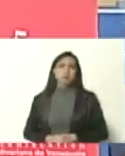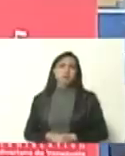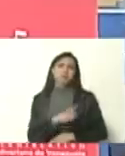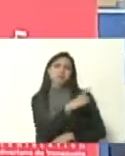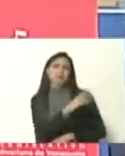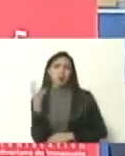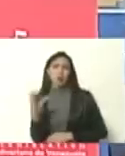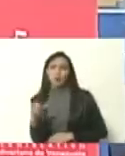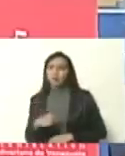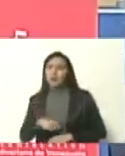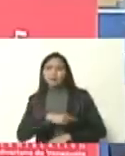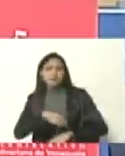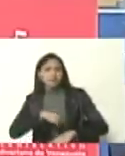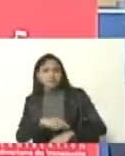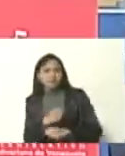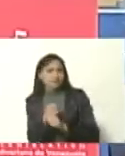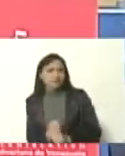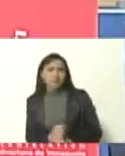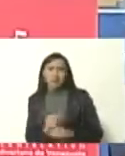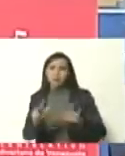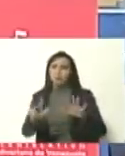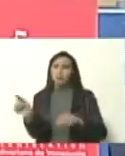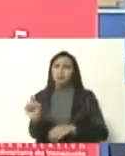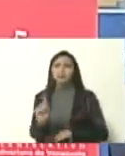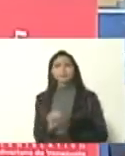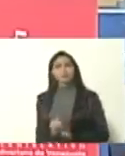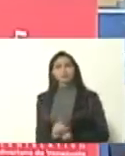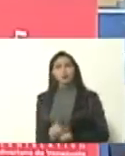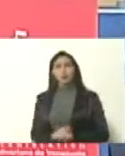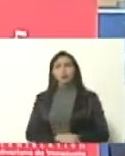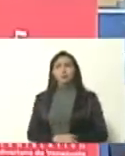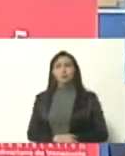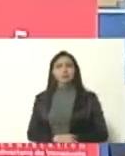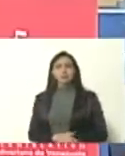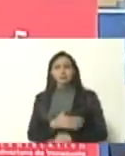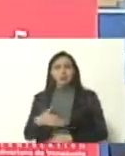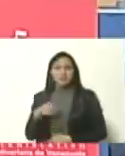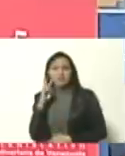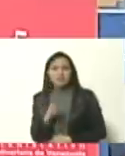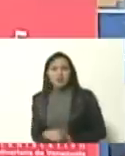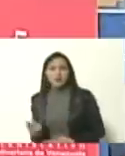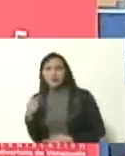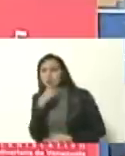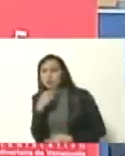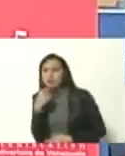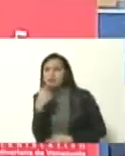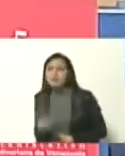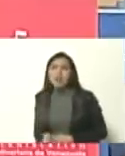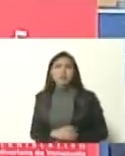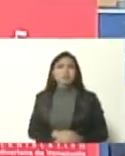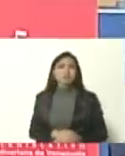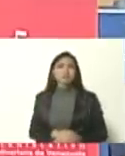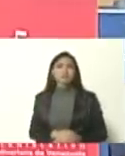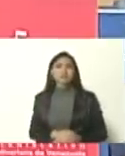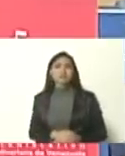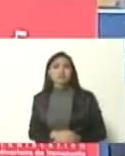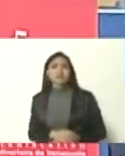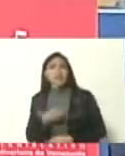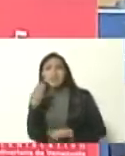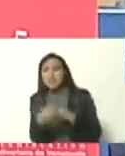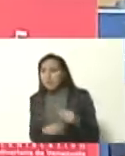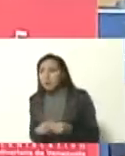Colombia, medios de Colombia, no esperen 8 meses. No quisiéramos verlos en el mes de octubre diciendo se devela plan para